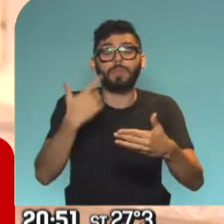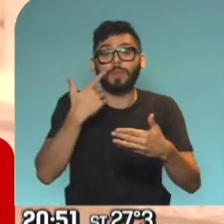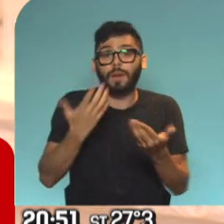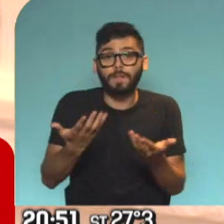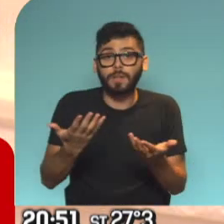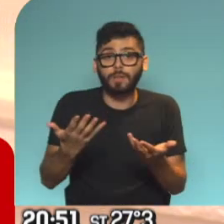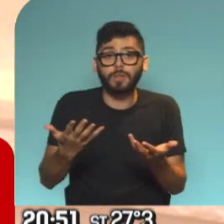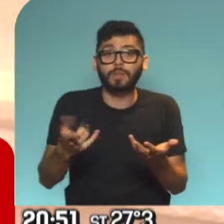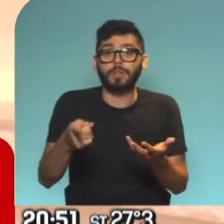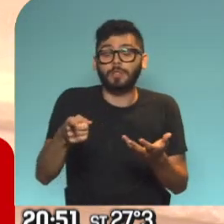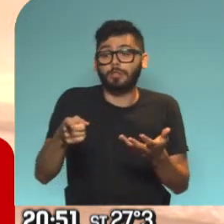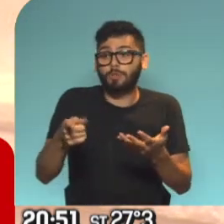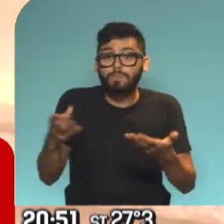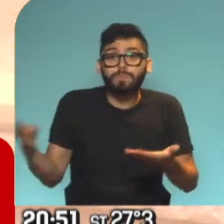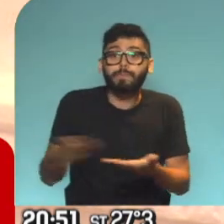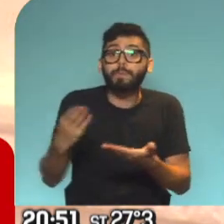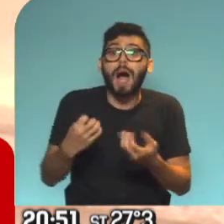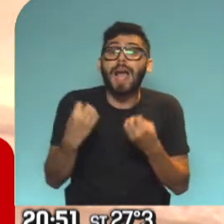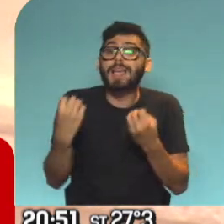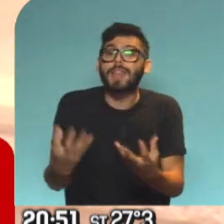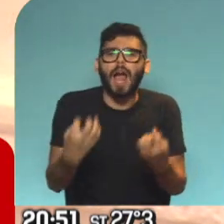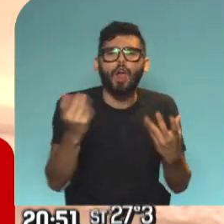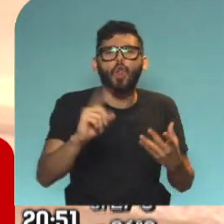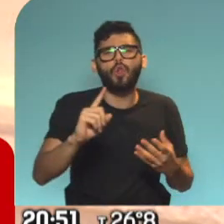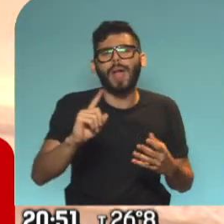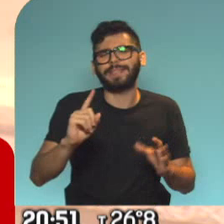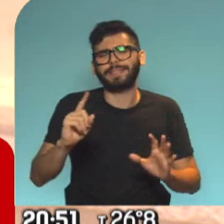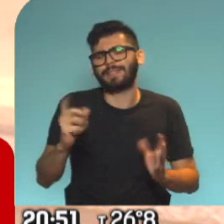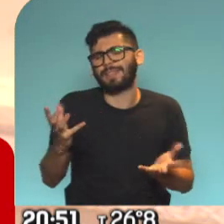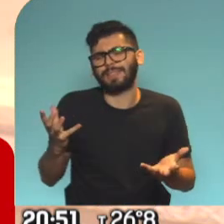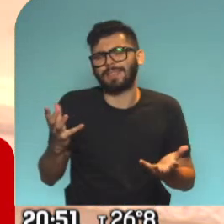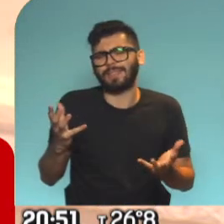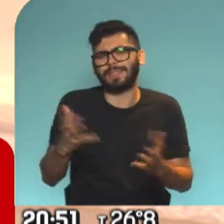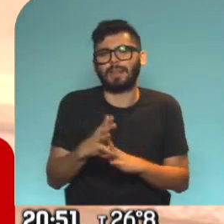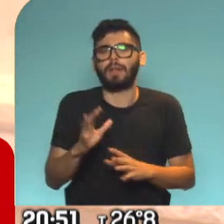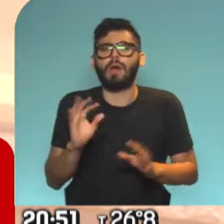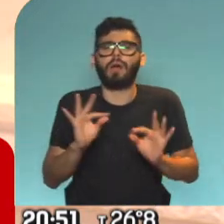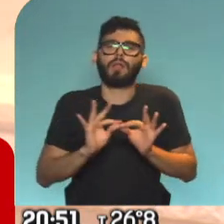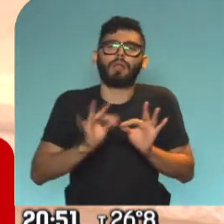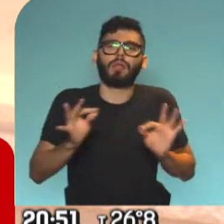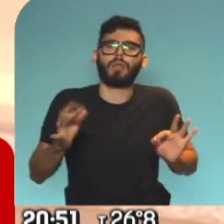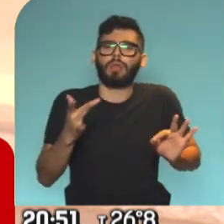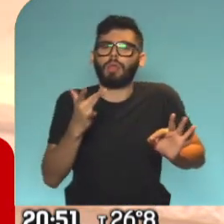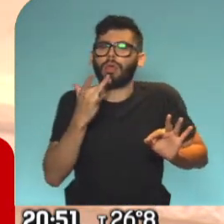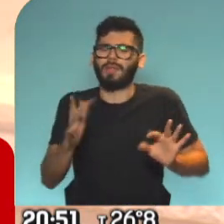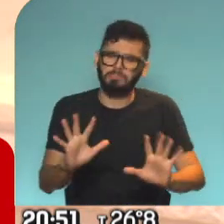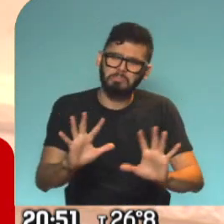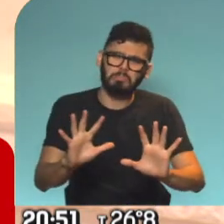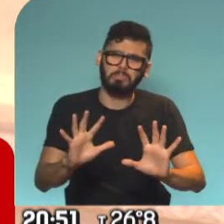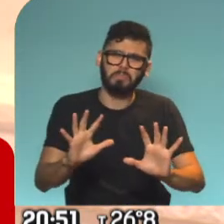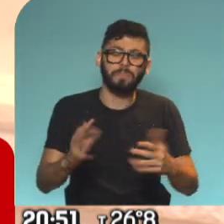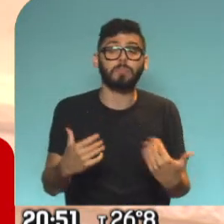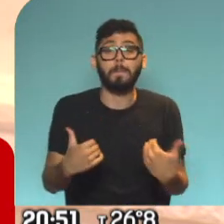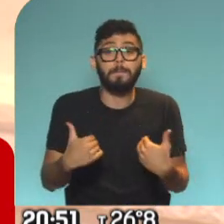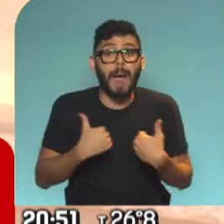exhibiendo el comportamiento de la actividad productiva. No hay que caer con nombres rutilantes ni mucho menos. Quizás me parece a mí